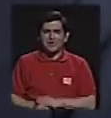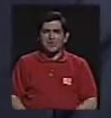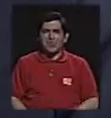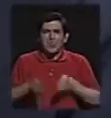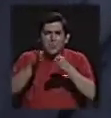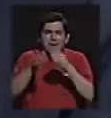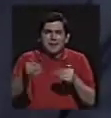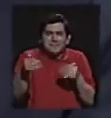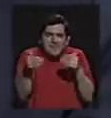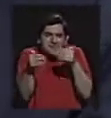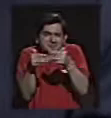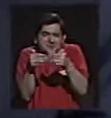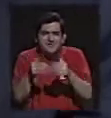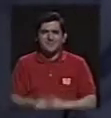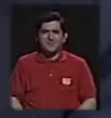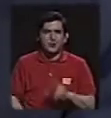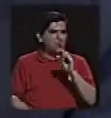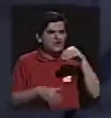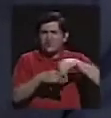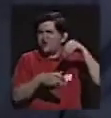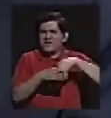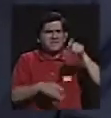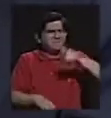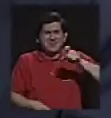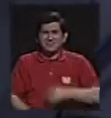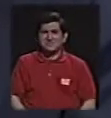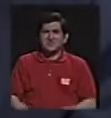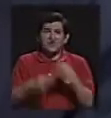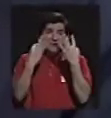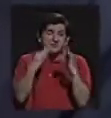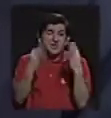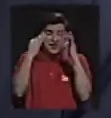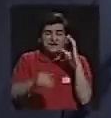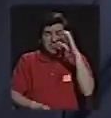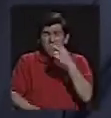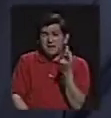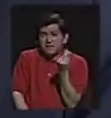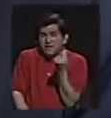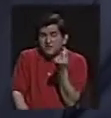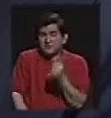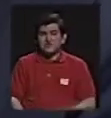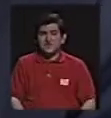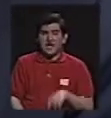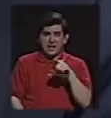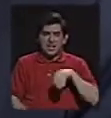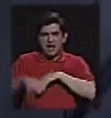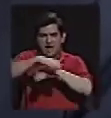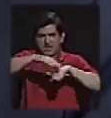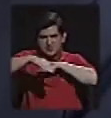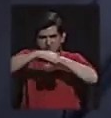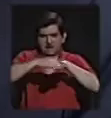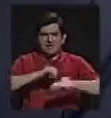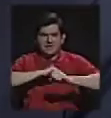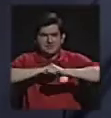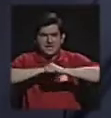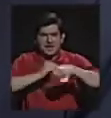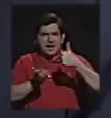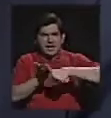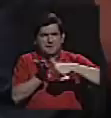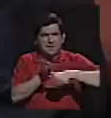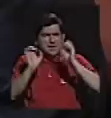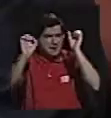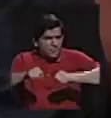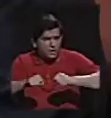tener que pasar por la inversión, por la búsqueda de fondos que sustenten una campaña electoral.